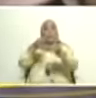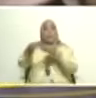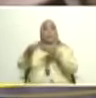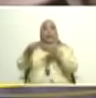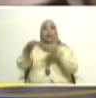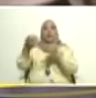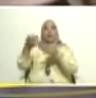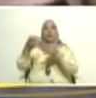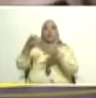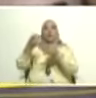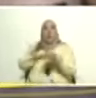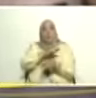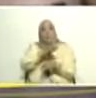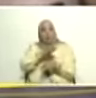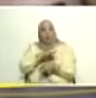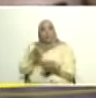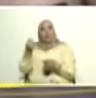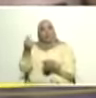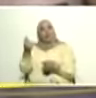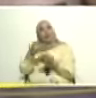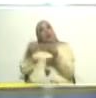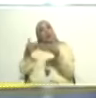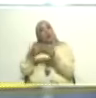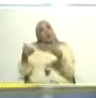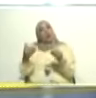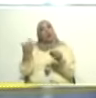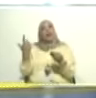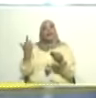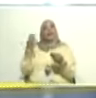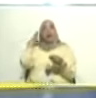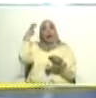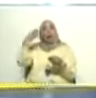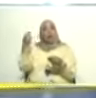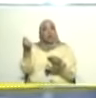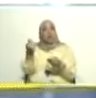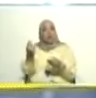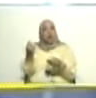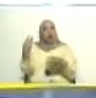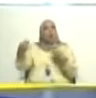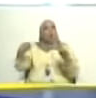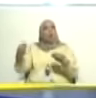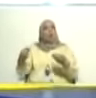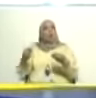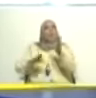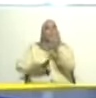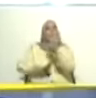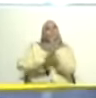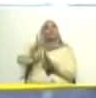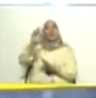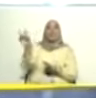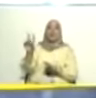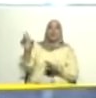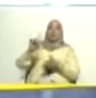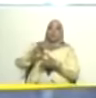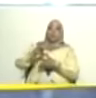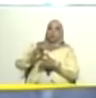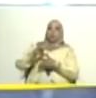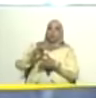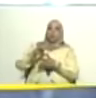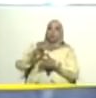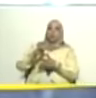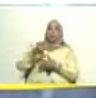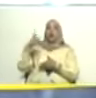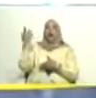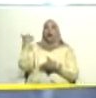tener esquemas propios financieros. Allí estuvieron los expresidentes Samper, el expresidente de gobierno